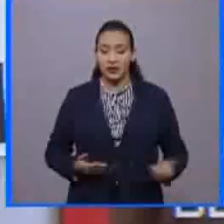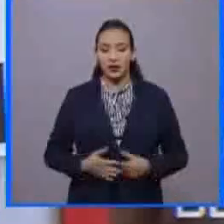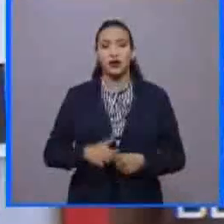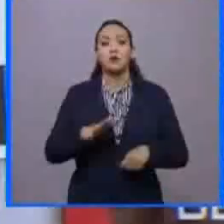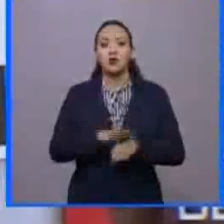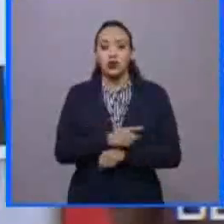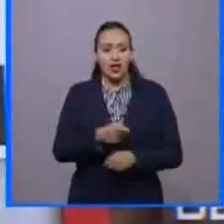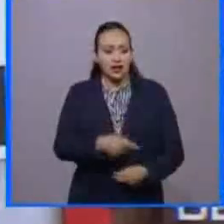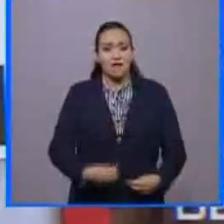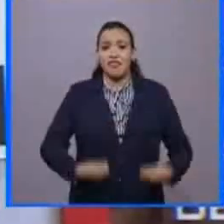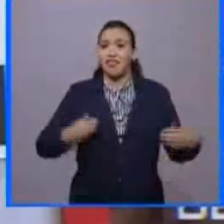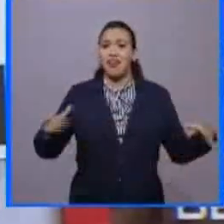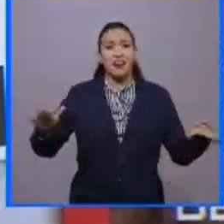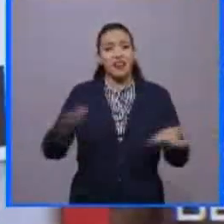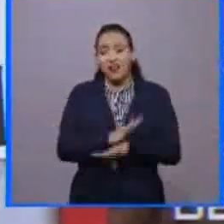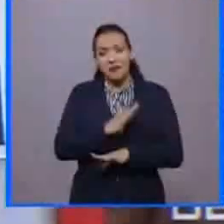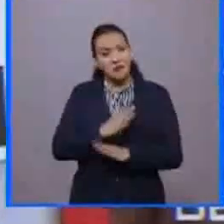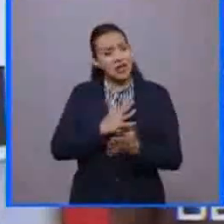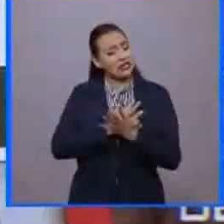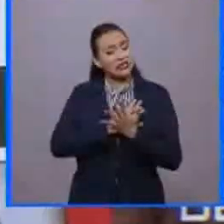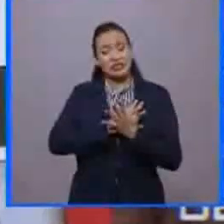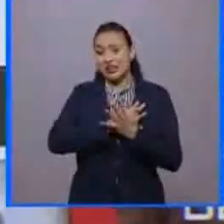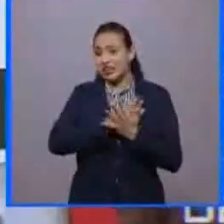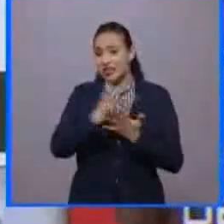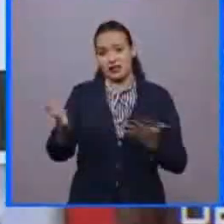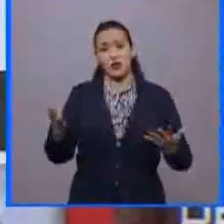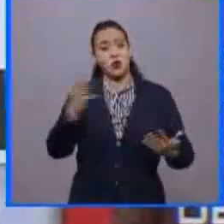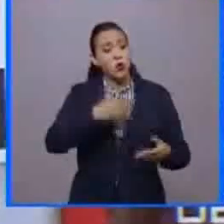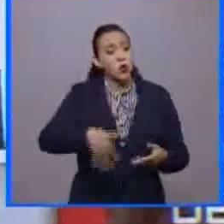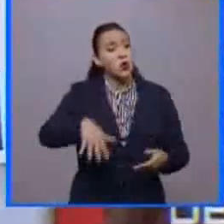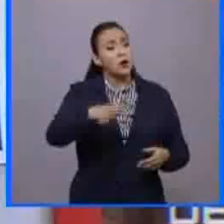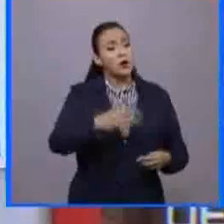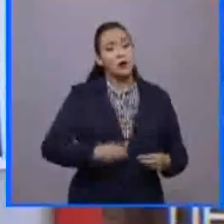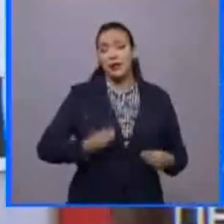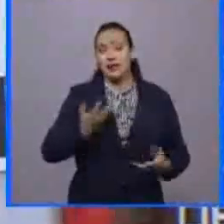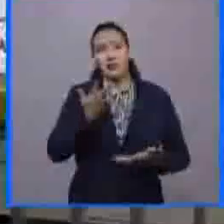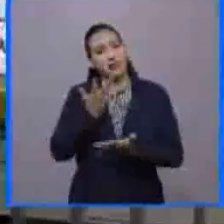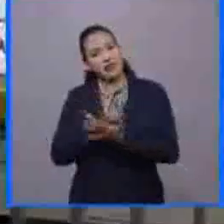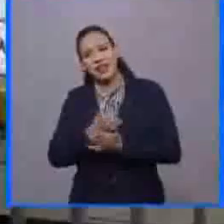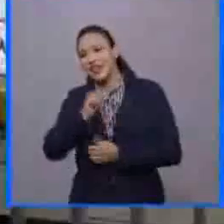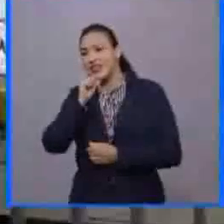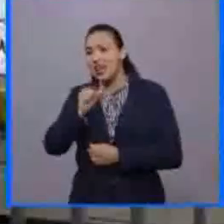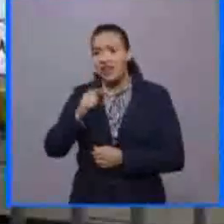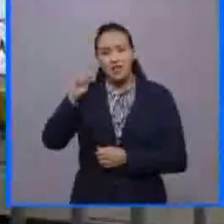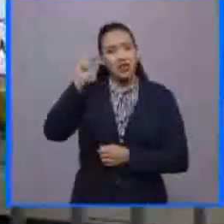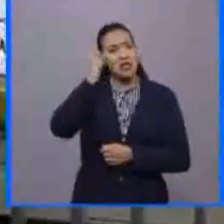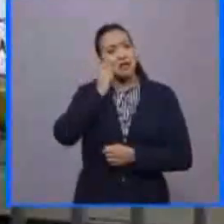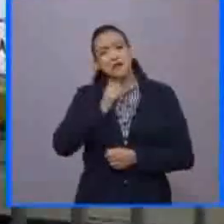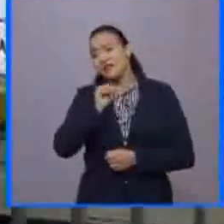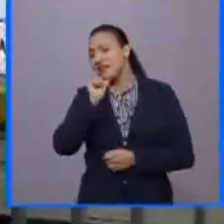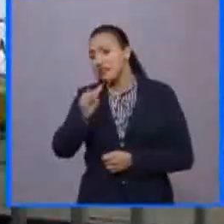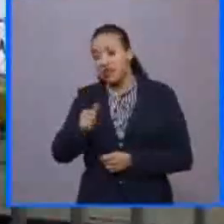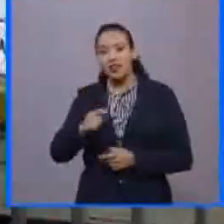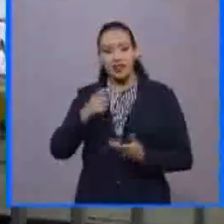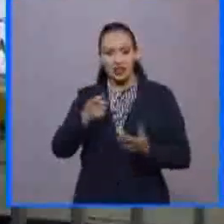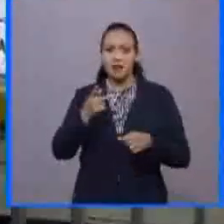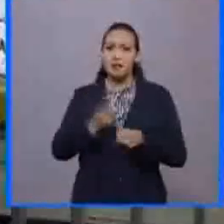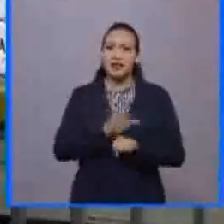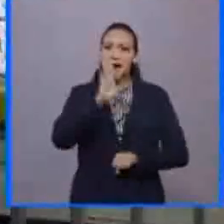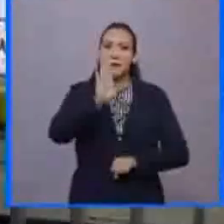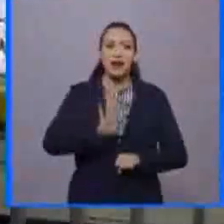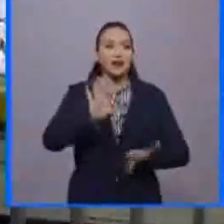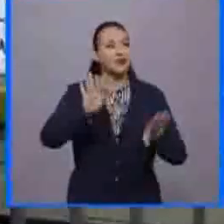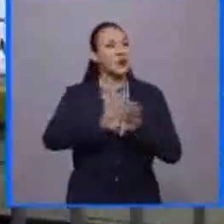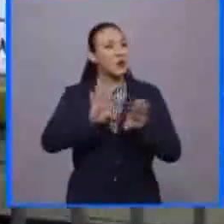alterar drásticamente su vida. Esta condición los somete a actos equiparables a la tortura y a tratos crueles e